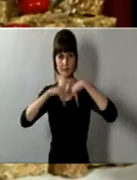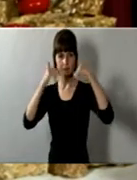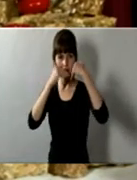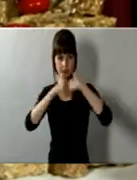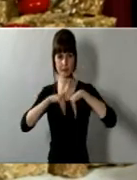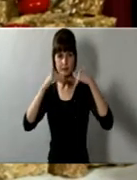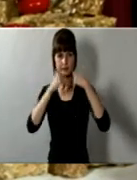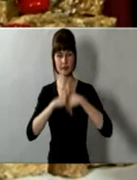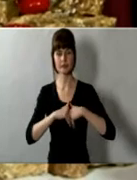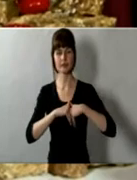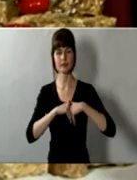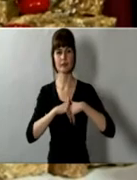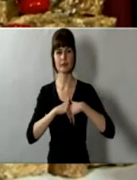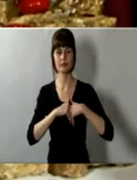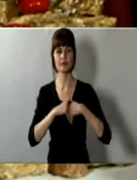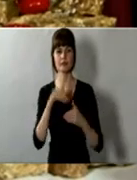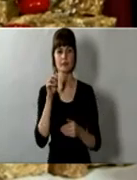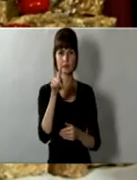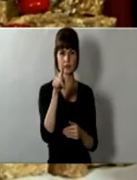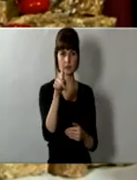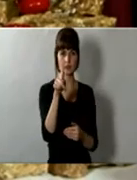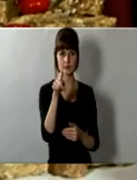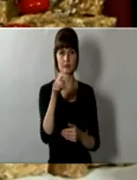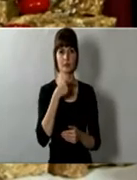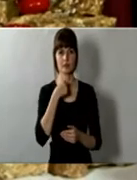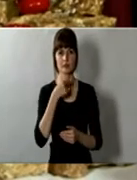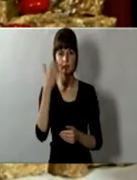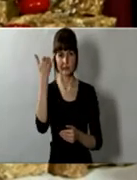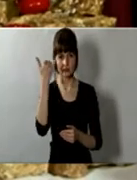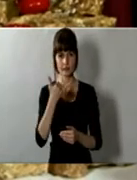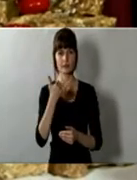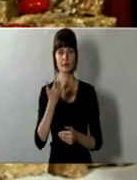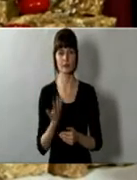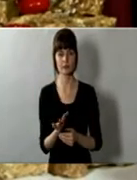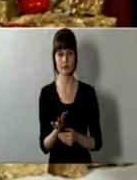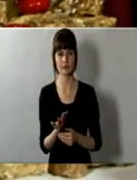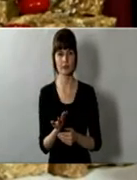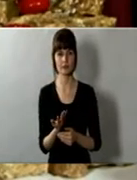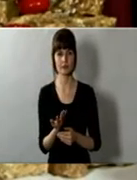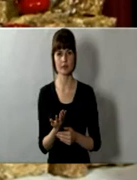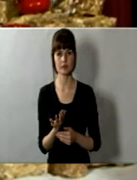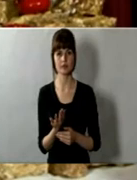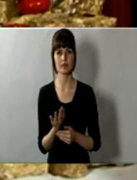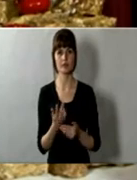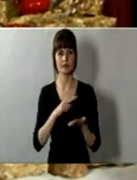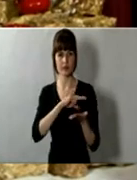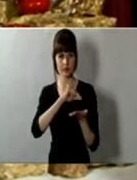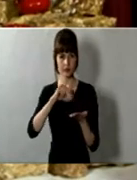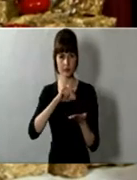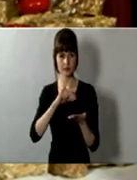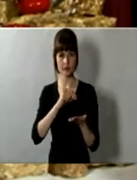través de esta enseñanza A querer poseerlos Para que realmente Tengas este condimento